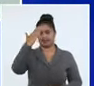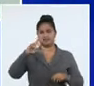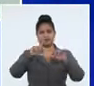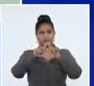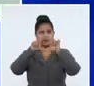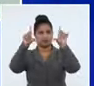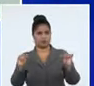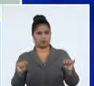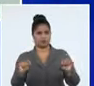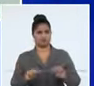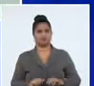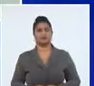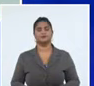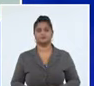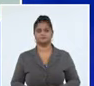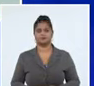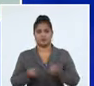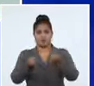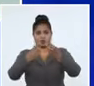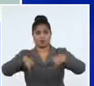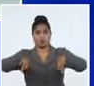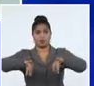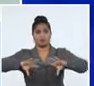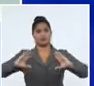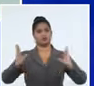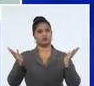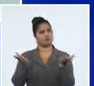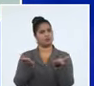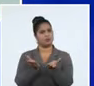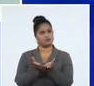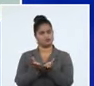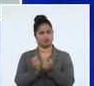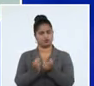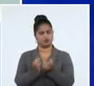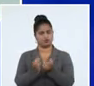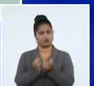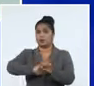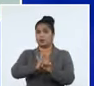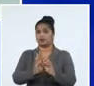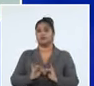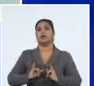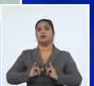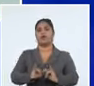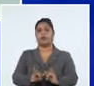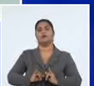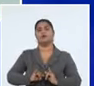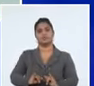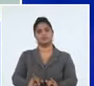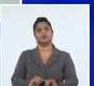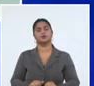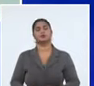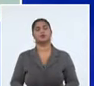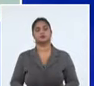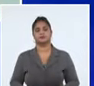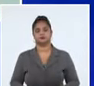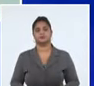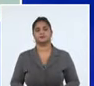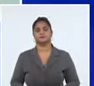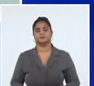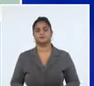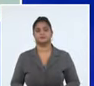tienen ustedes el comportamiento que resume todo para ahorrar. El comportamiento del